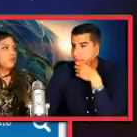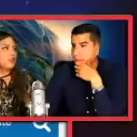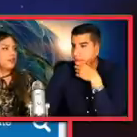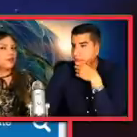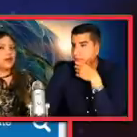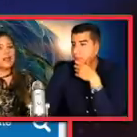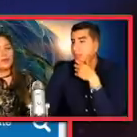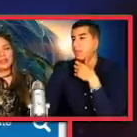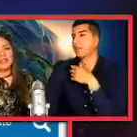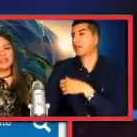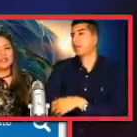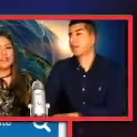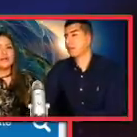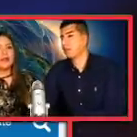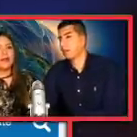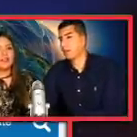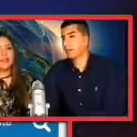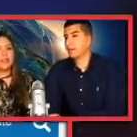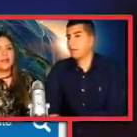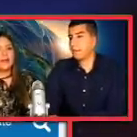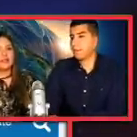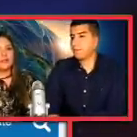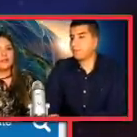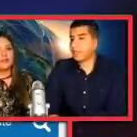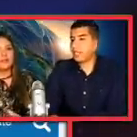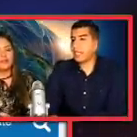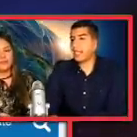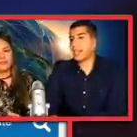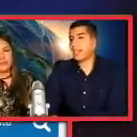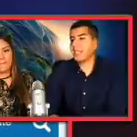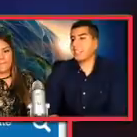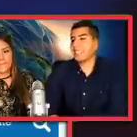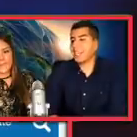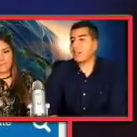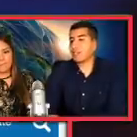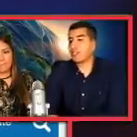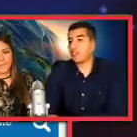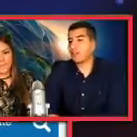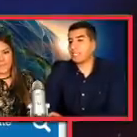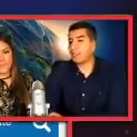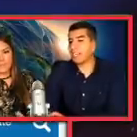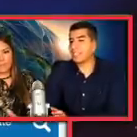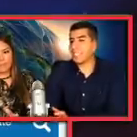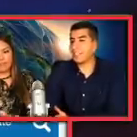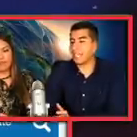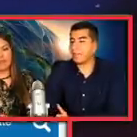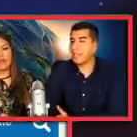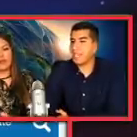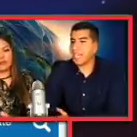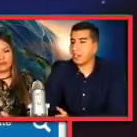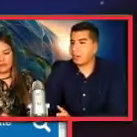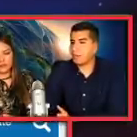pues resulta que no era que no pertenecía, sino que estaba de vacaciones nada más, ¿no? Y aquí está la colusión con los huachicoleros. Es ahí